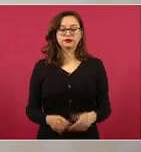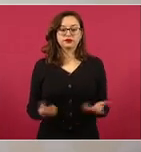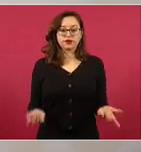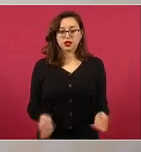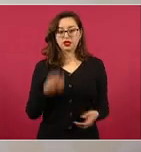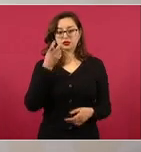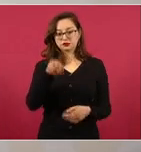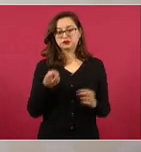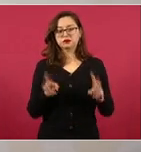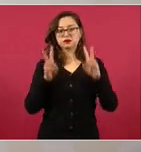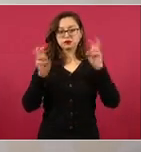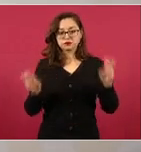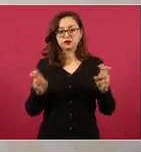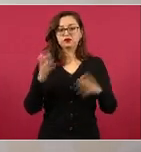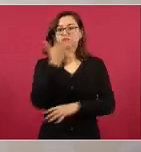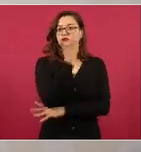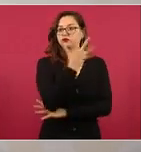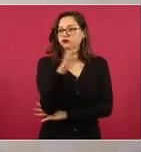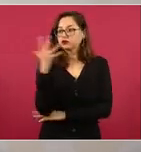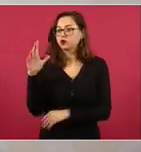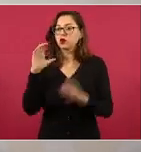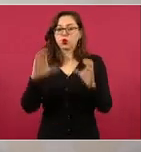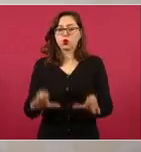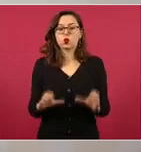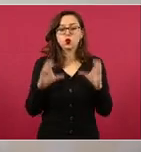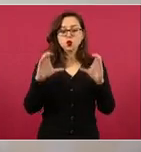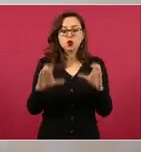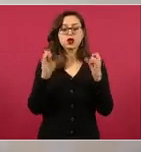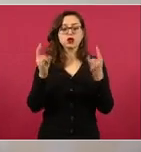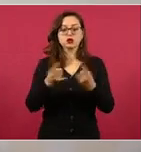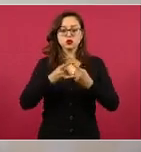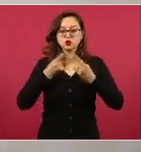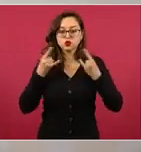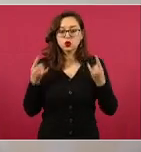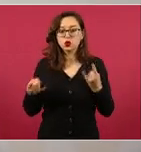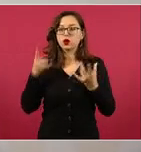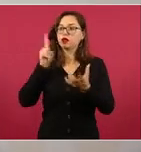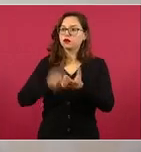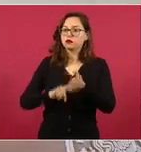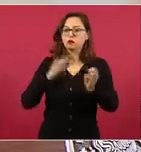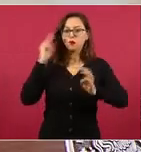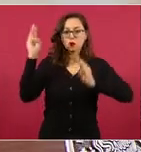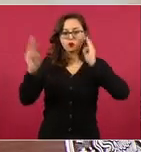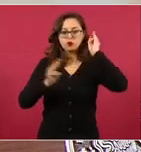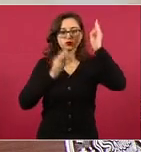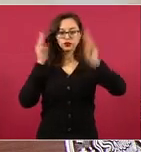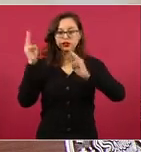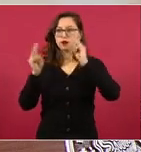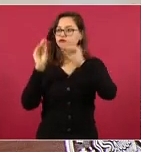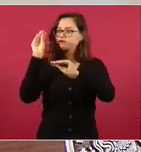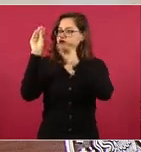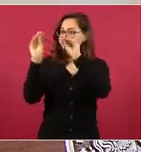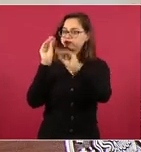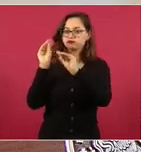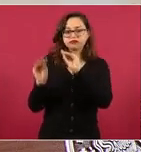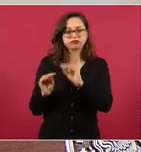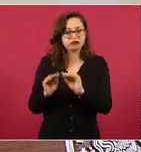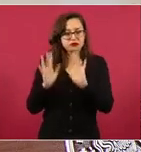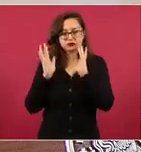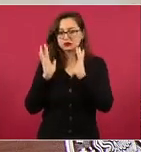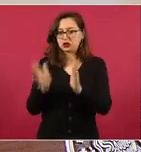ecológica, histórica, ya se terminó el museo y se va a poder